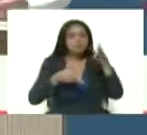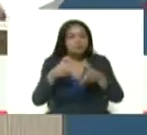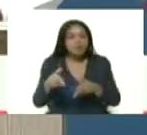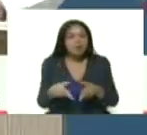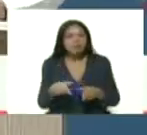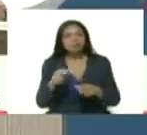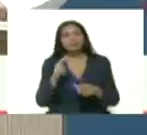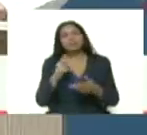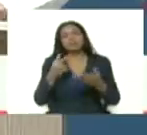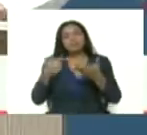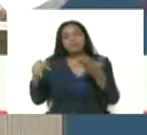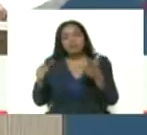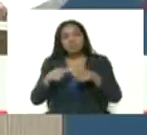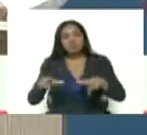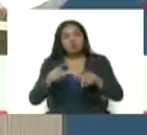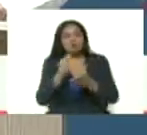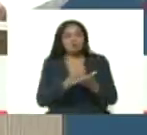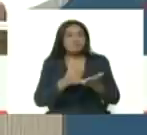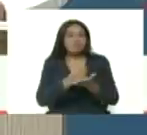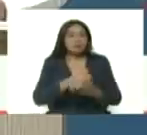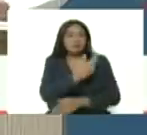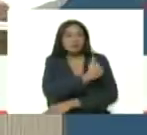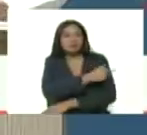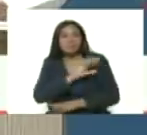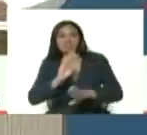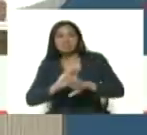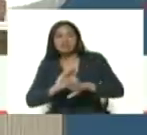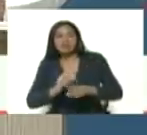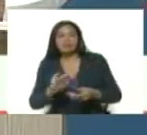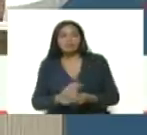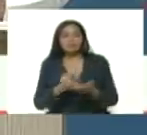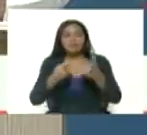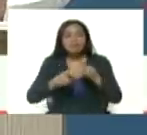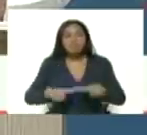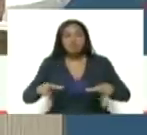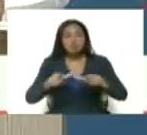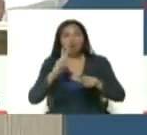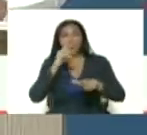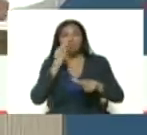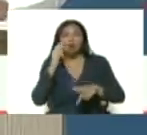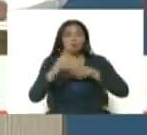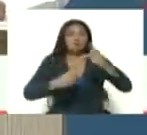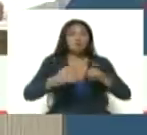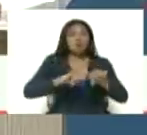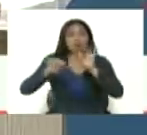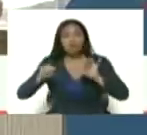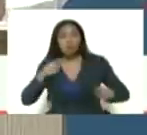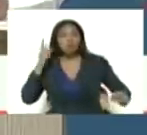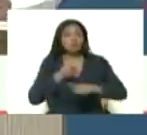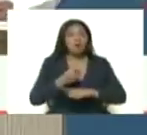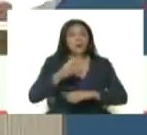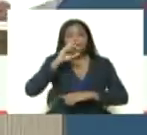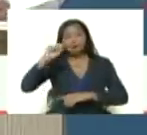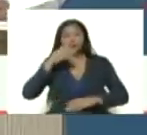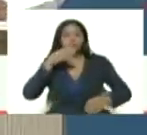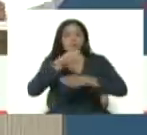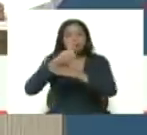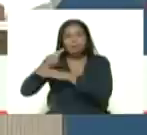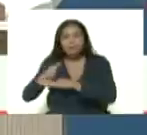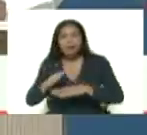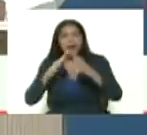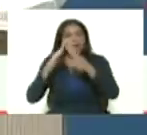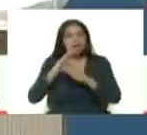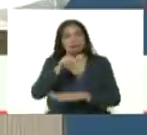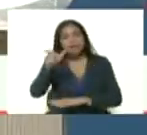metro, farmacias, centros hospitalarios. En ninguna otra parte se había dado este proceso ordenado por el presidente Maduro de ir a las casas de